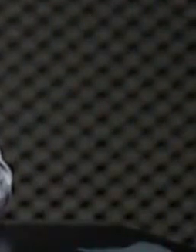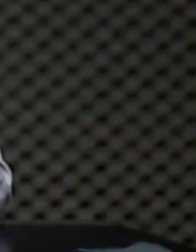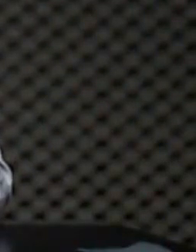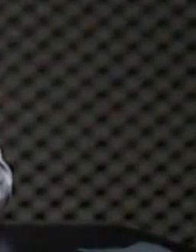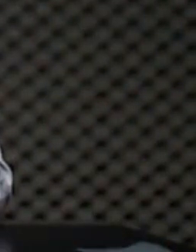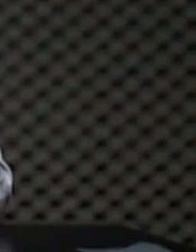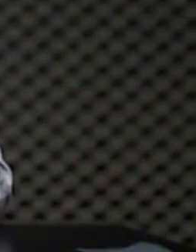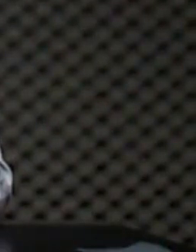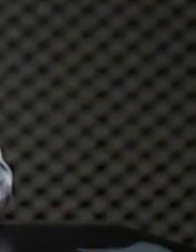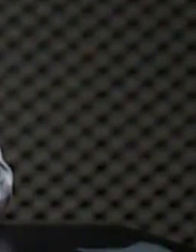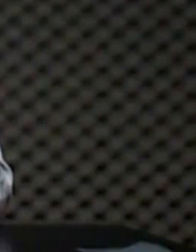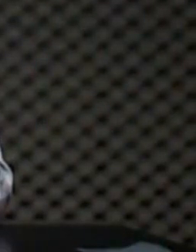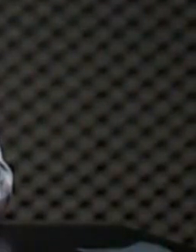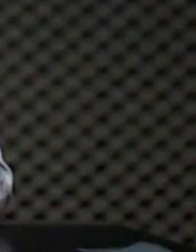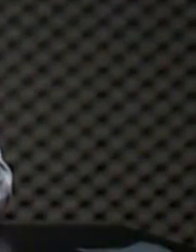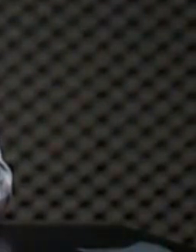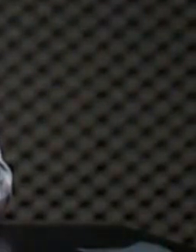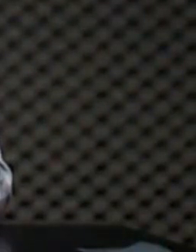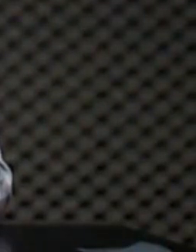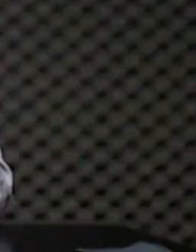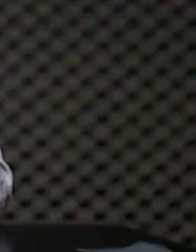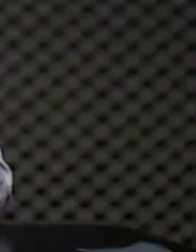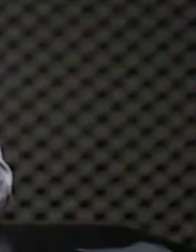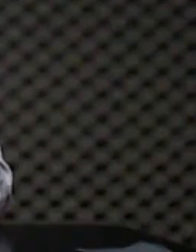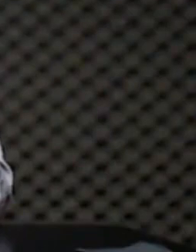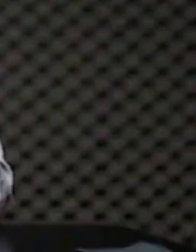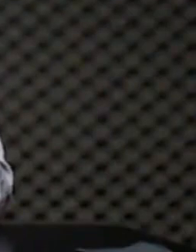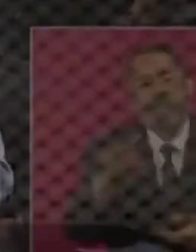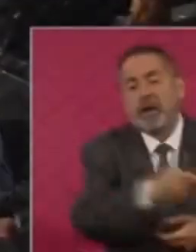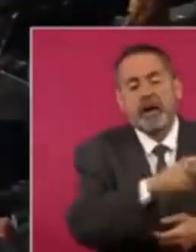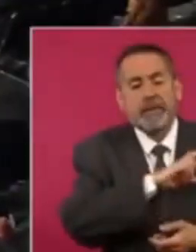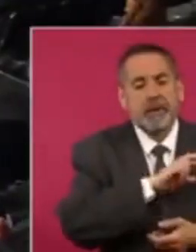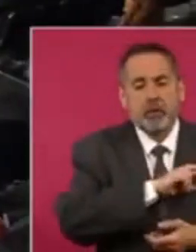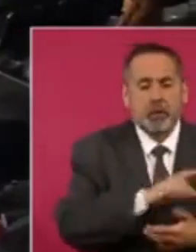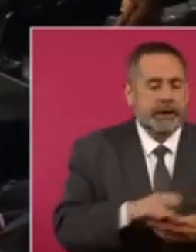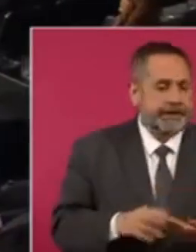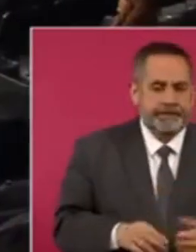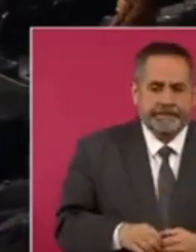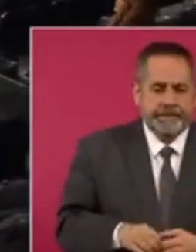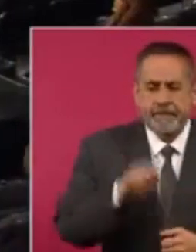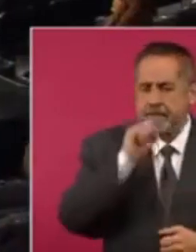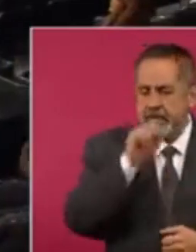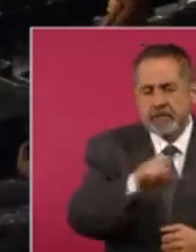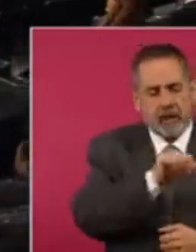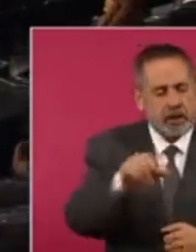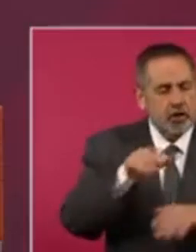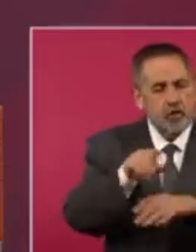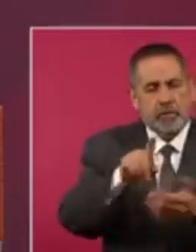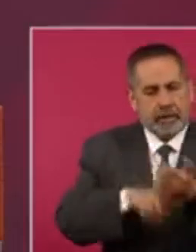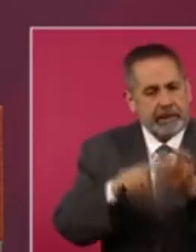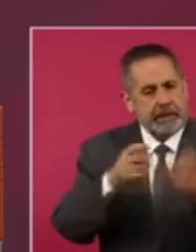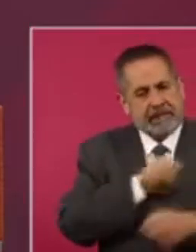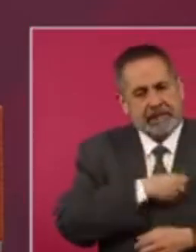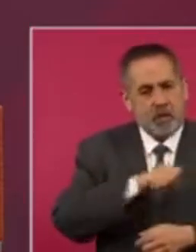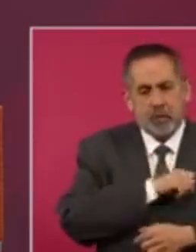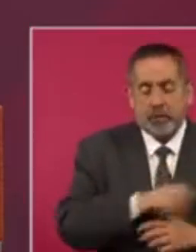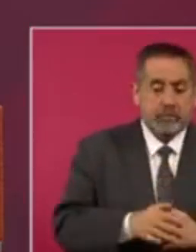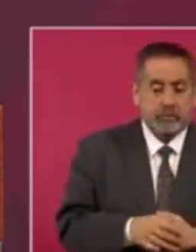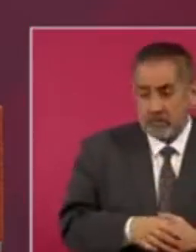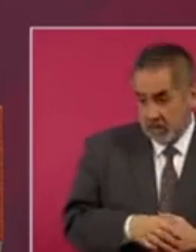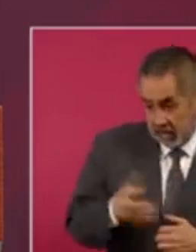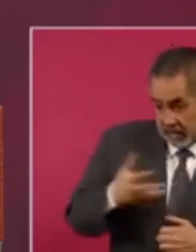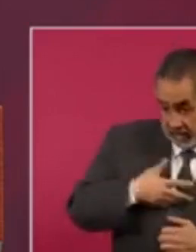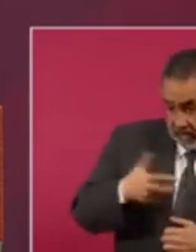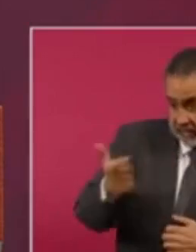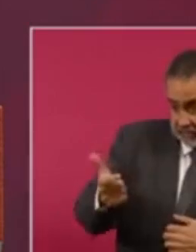farmacia y no le surten la la receta completa algo les faltaba eh o sea y no Uno sino varios Y eso pues no no me lo